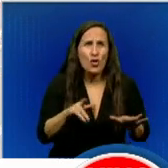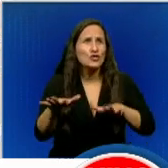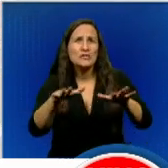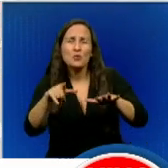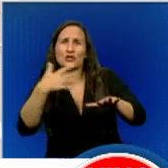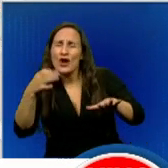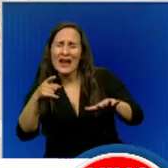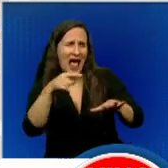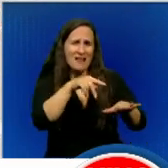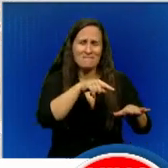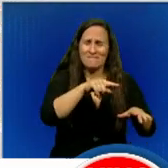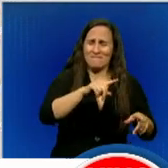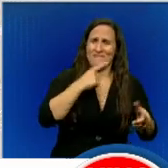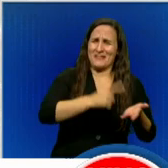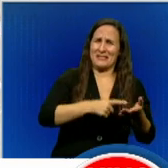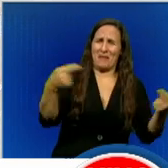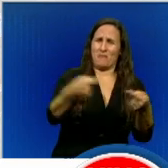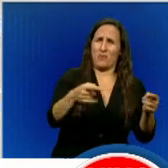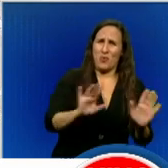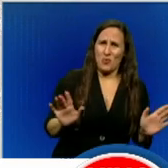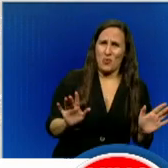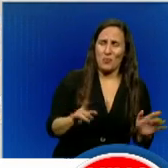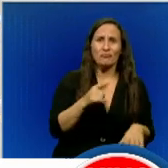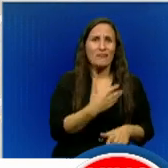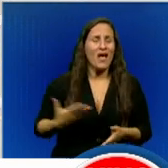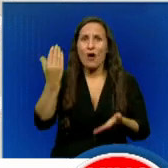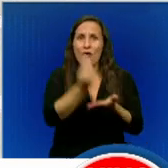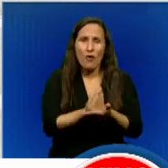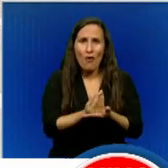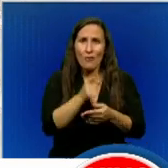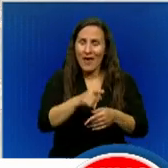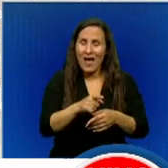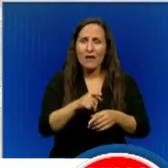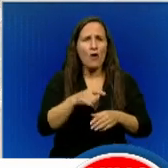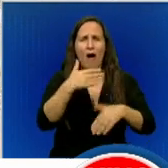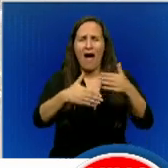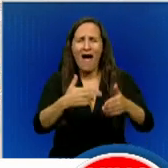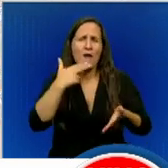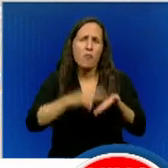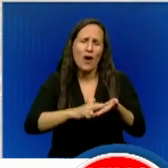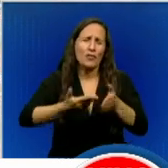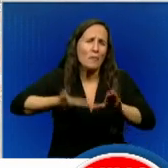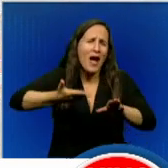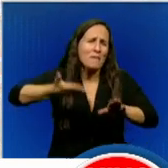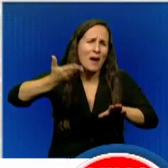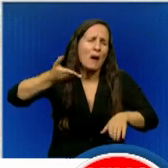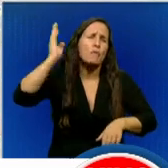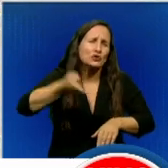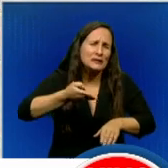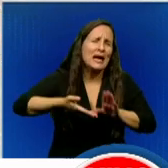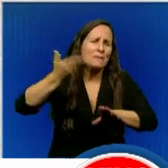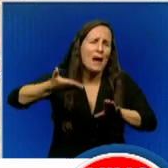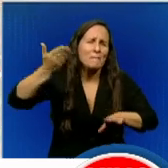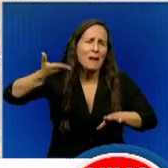toma día por día y que desde que asumió ha incrementado la presión fiscal aumentando las alícuotas de impuestos